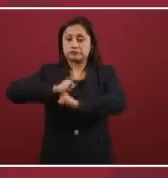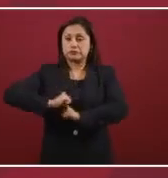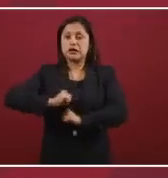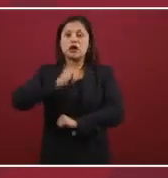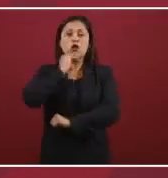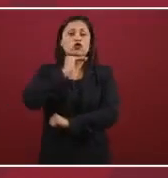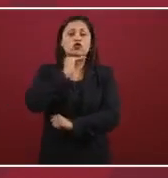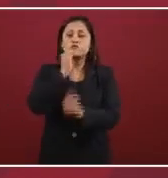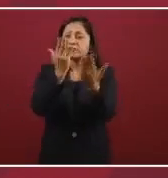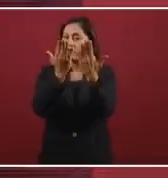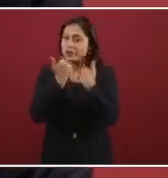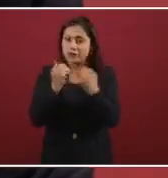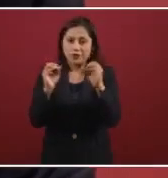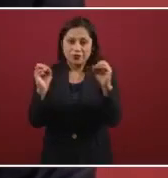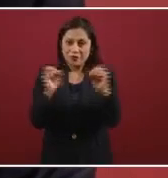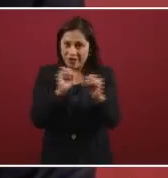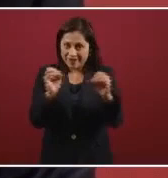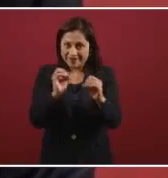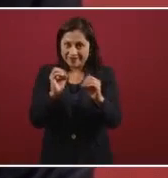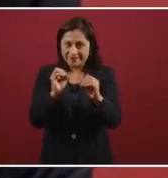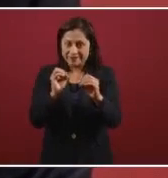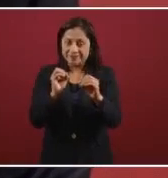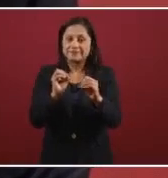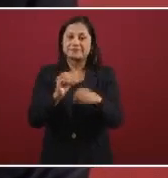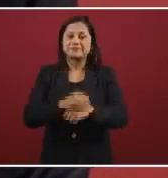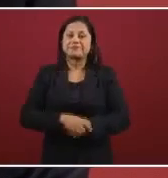Ya lo puedo decir.